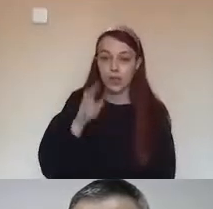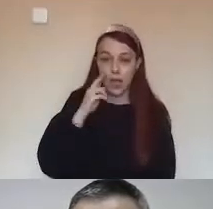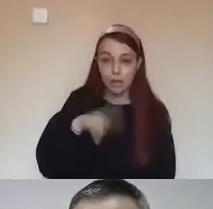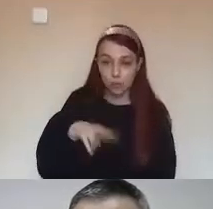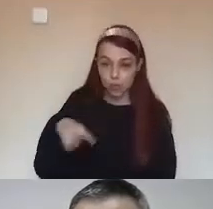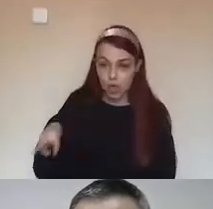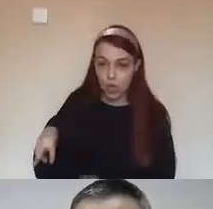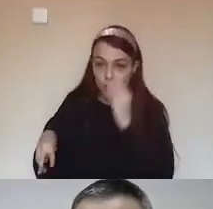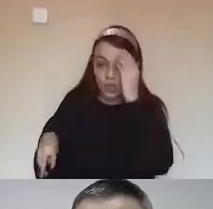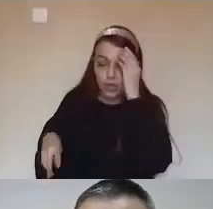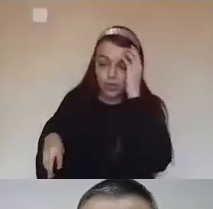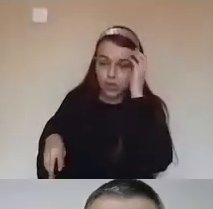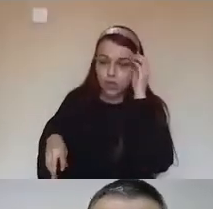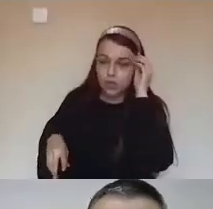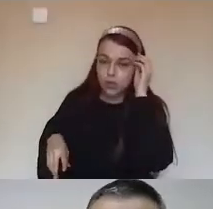tiene